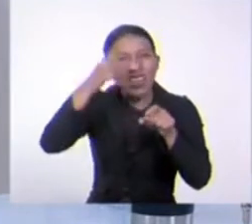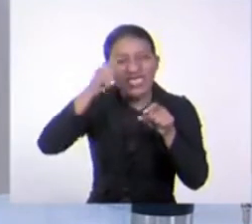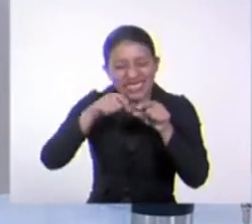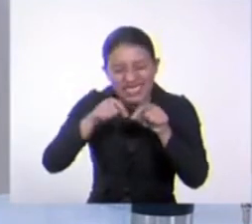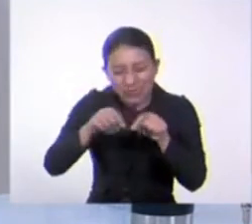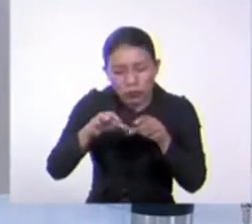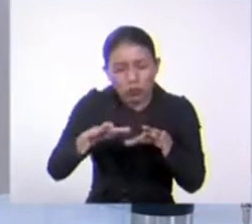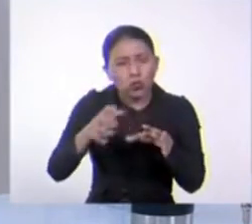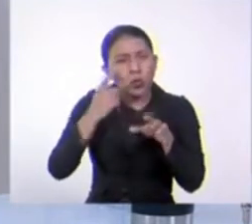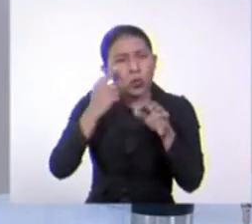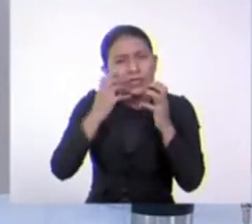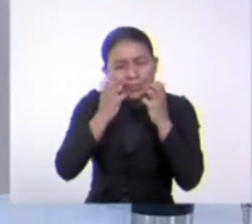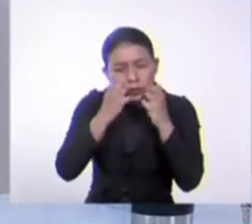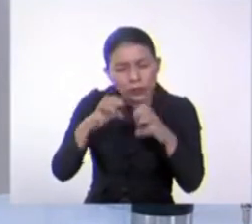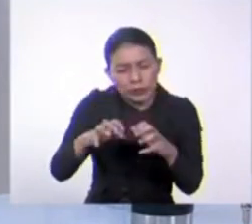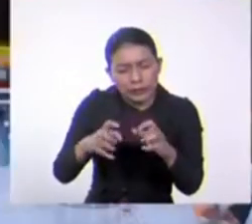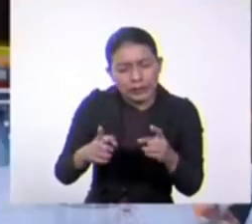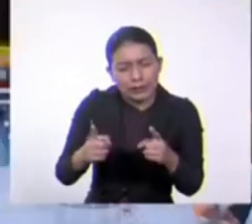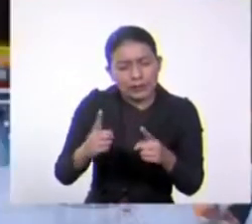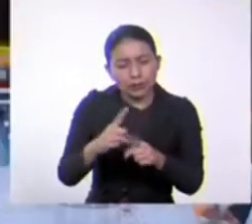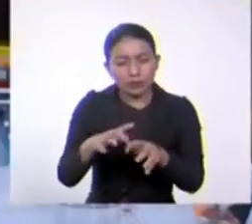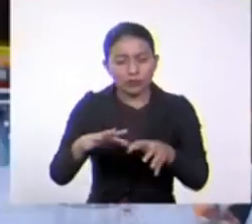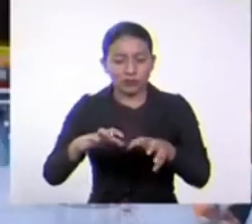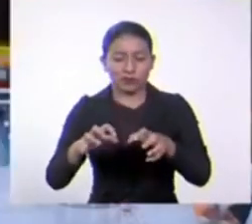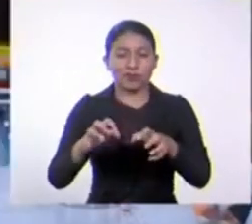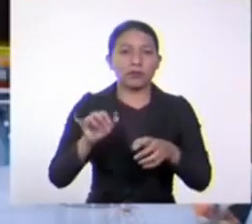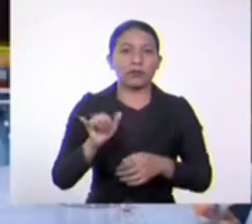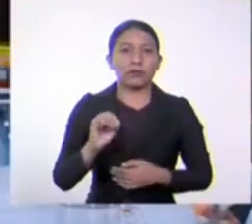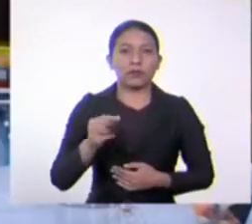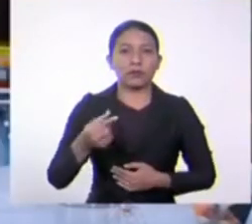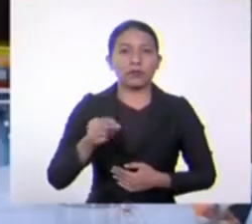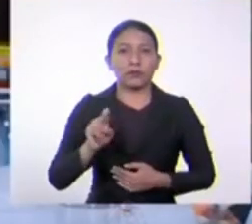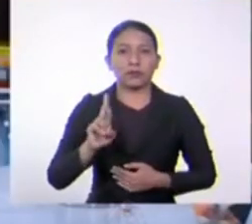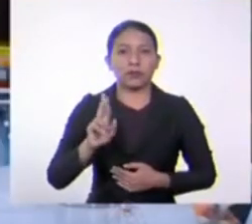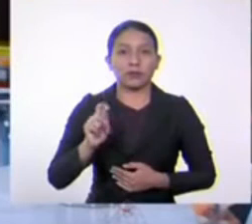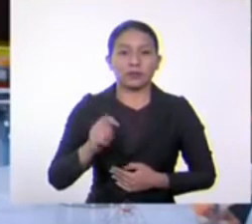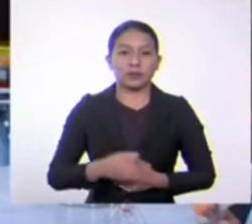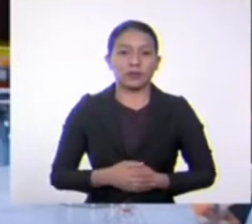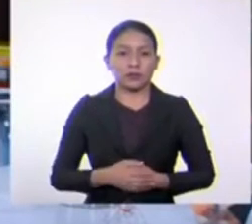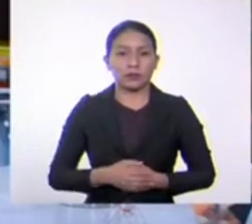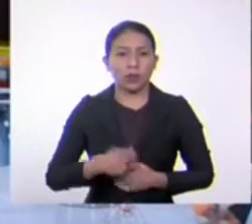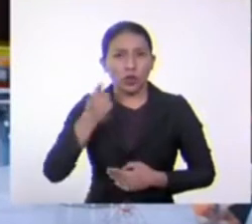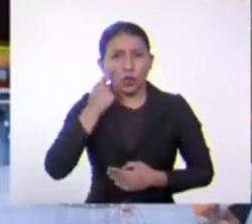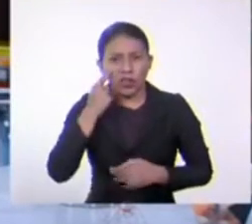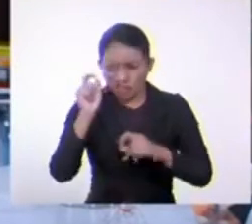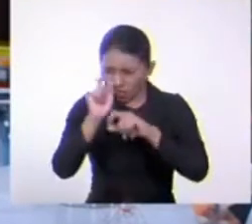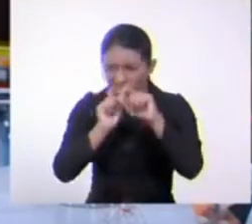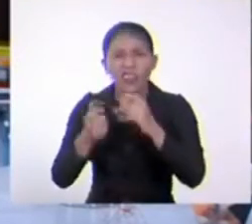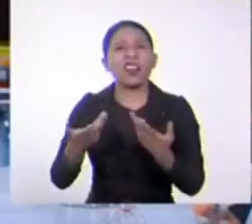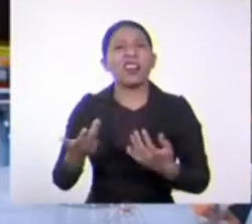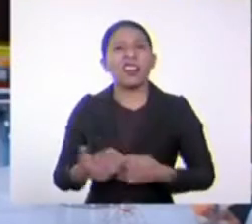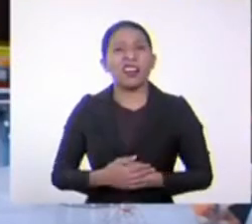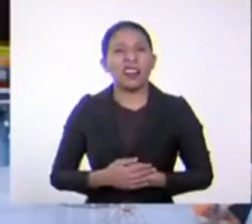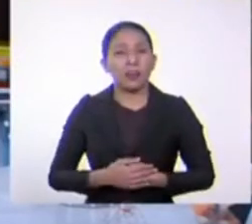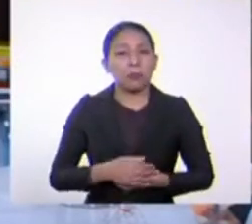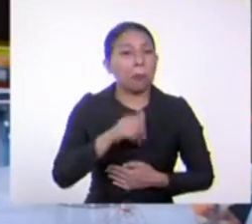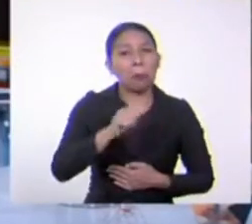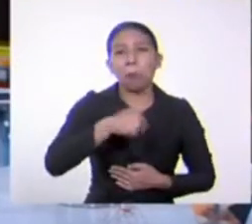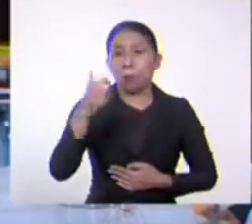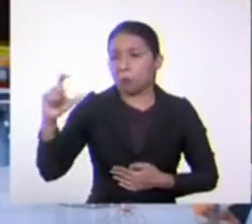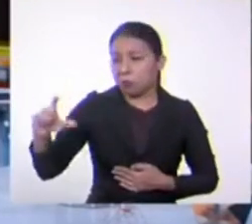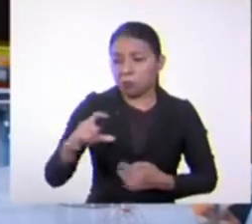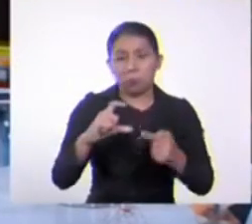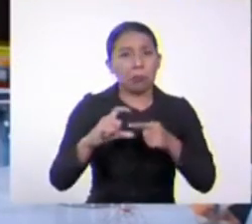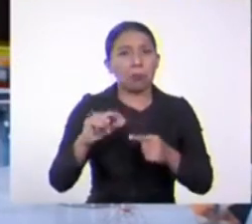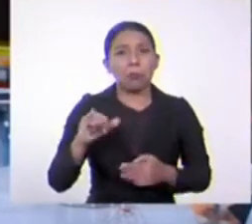de cultivo que luego se transformará en yogur. ¿De dónde obtenemos las bacterias? Pues las obtenemos de un yogur